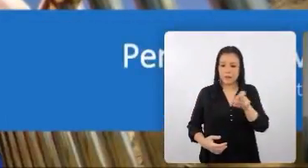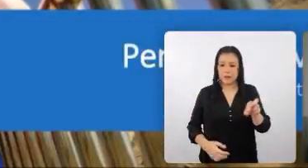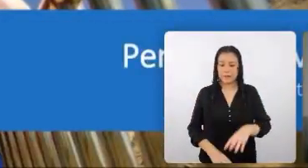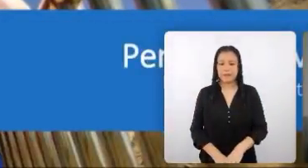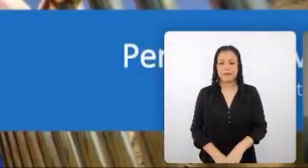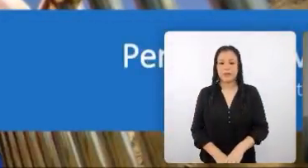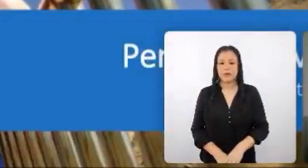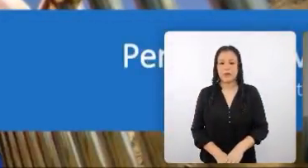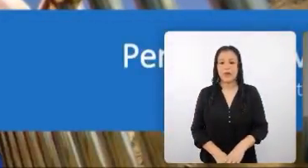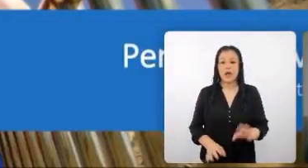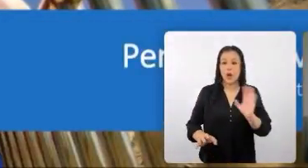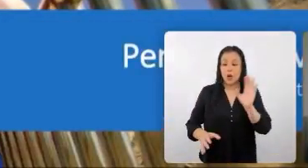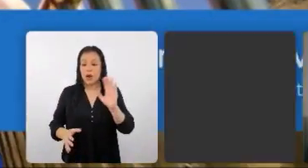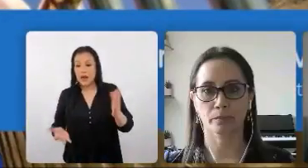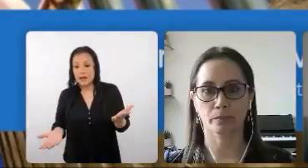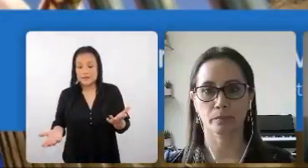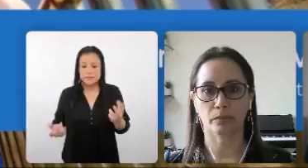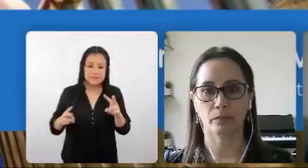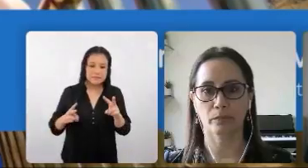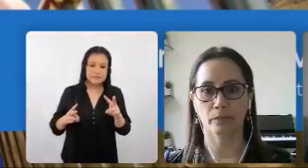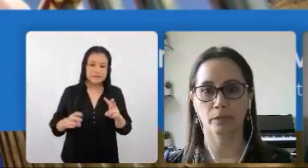Hola Karina, ¿estás por ahí?